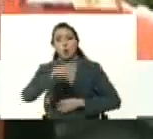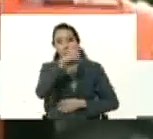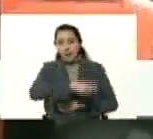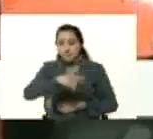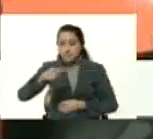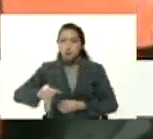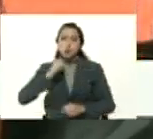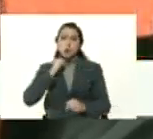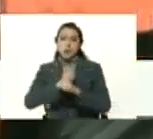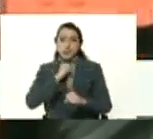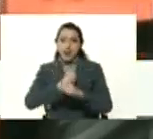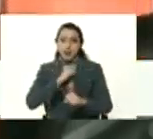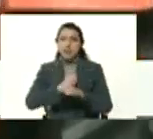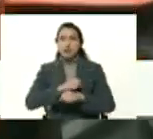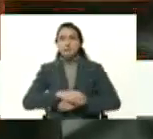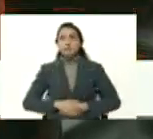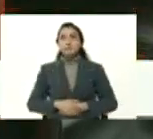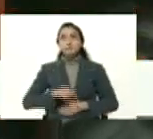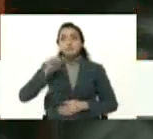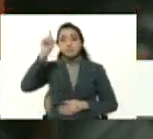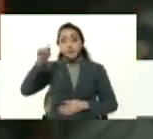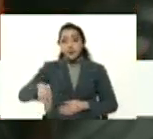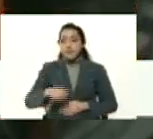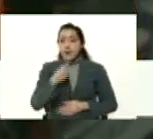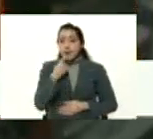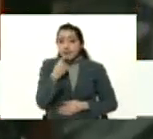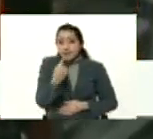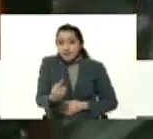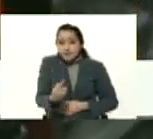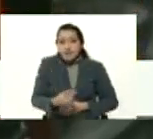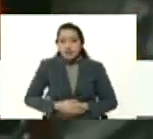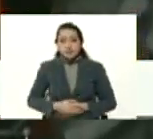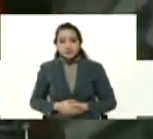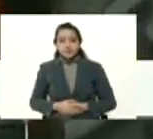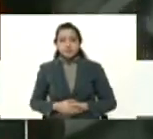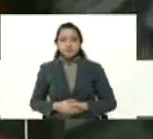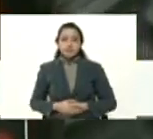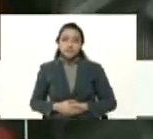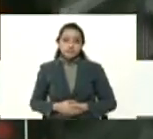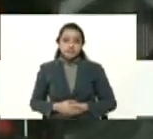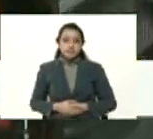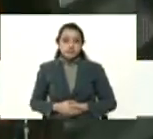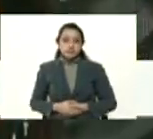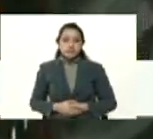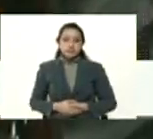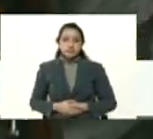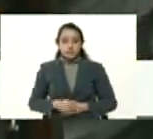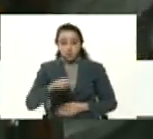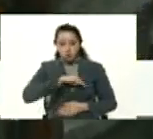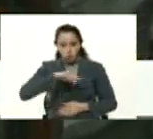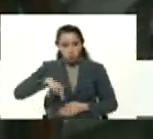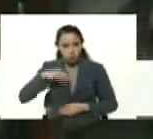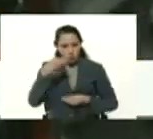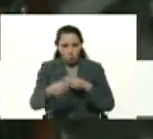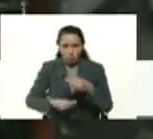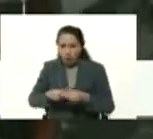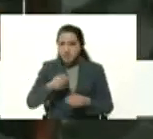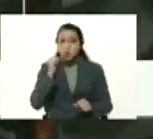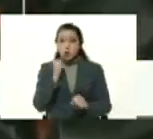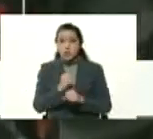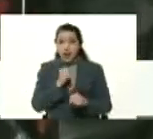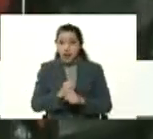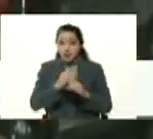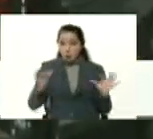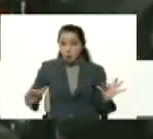productores. También le puedo decir, mi comandante en jefe, que también estamos haciendo toda la gestión con el